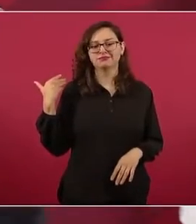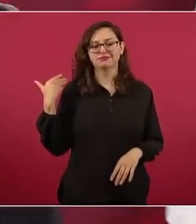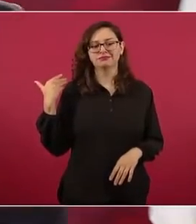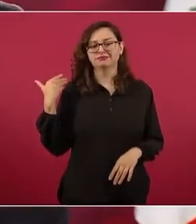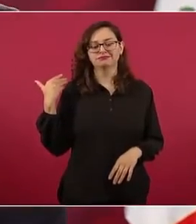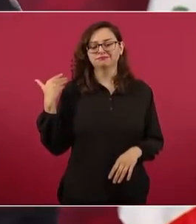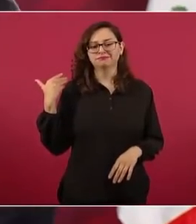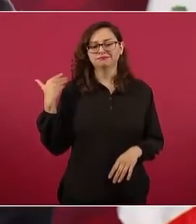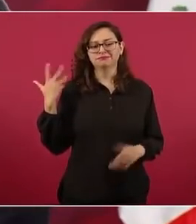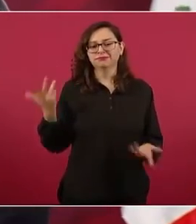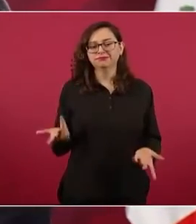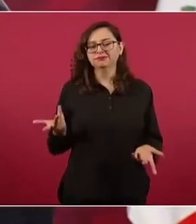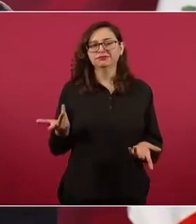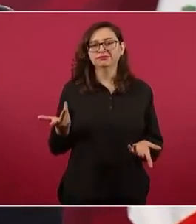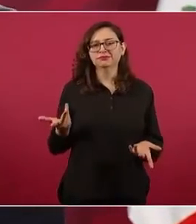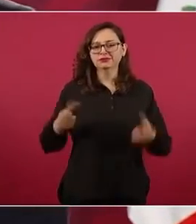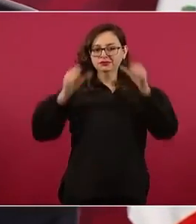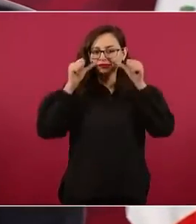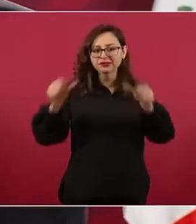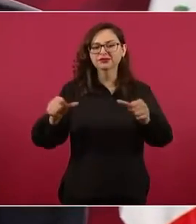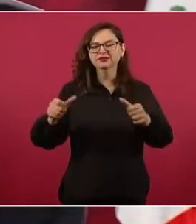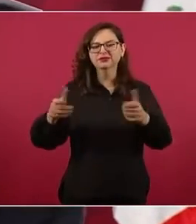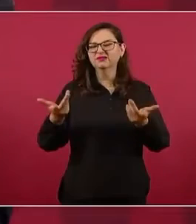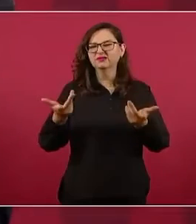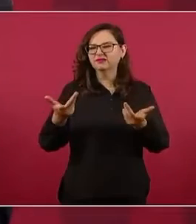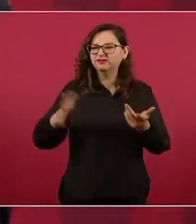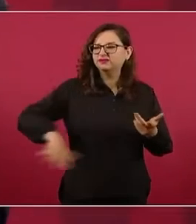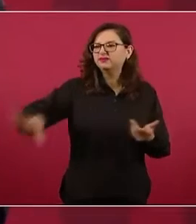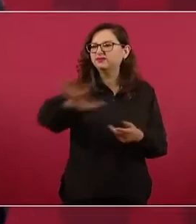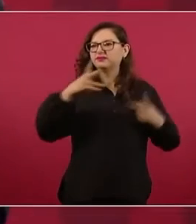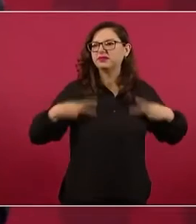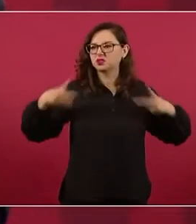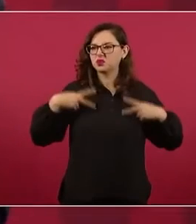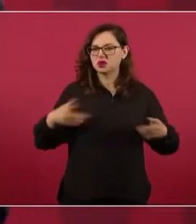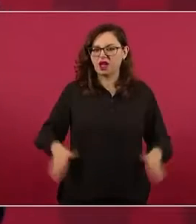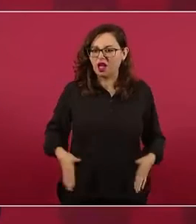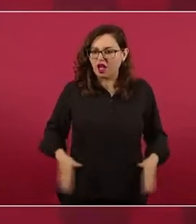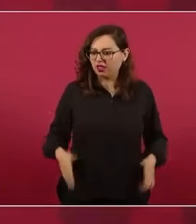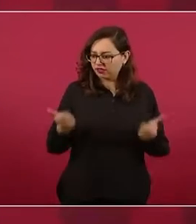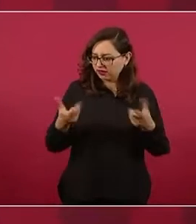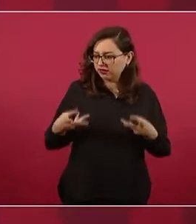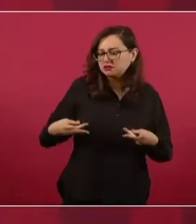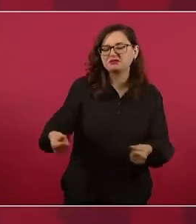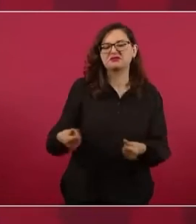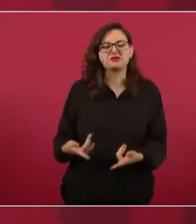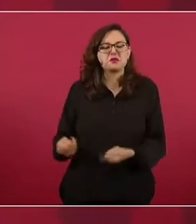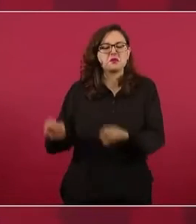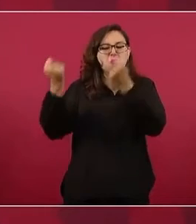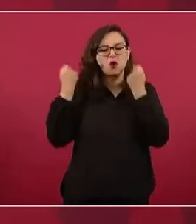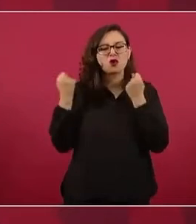no era tomado en cuenta, no les importaba la economía popular. El secretario de Hacienda